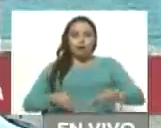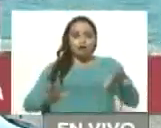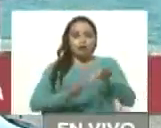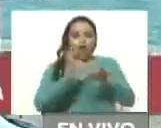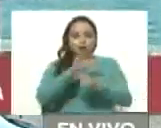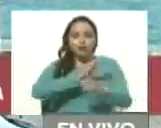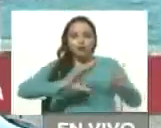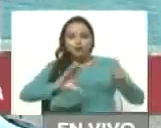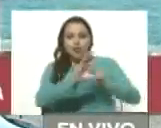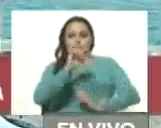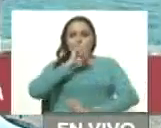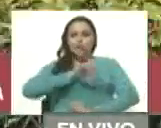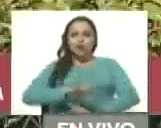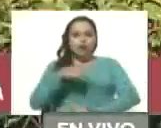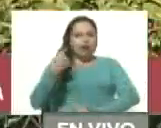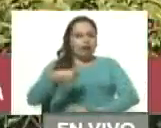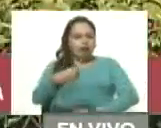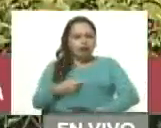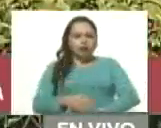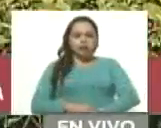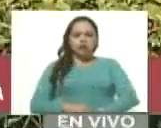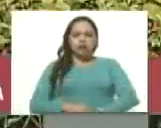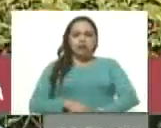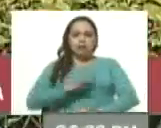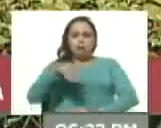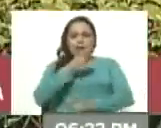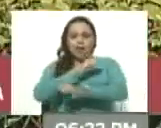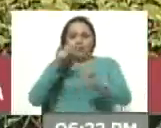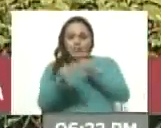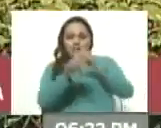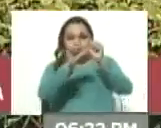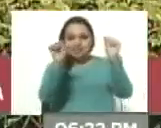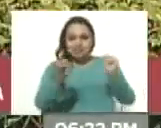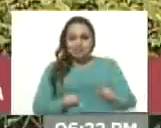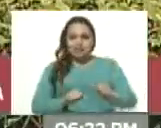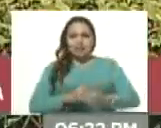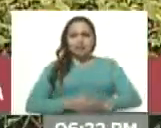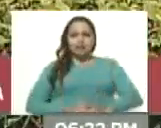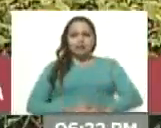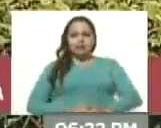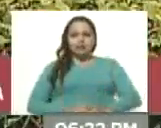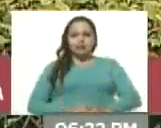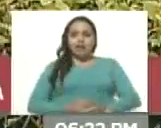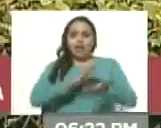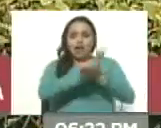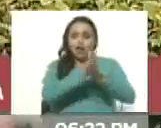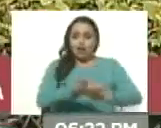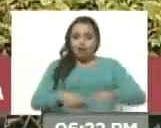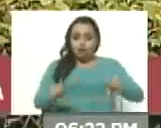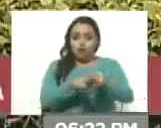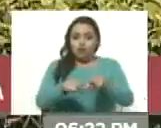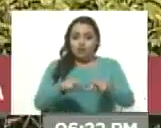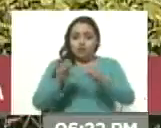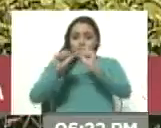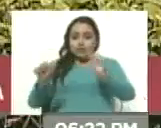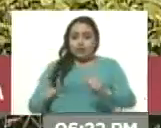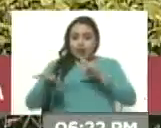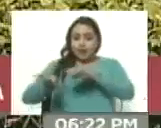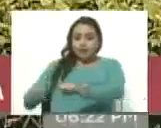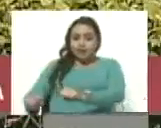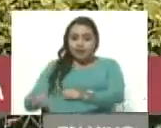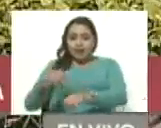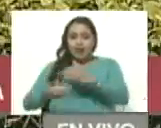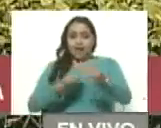del punto de vista histórico por cambiar un sistema obsoleto que es el sistema capitalista está tratando a su manera